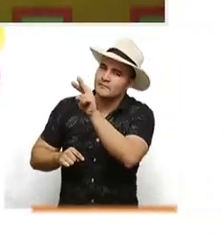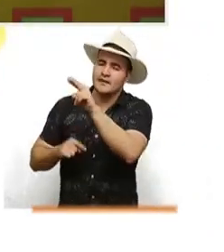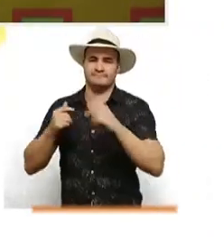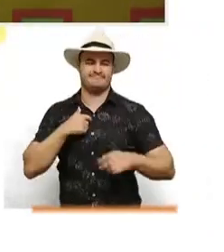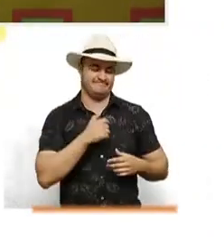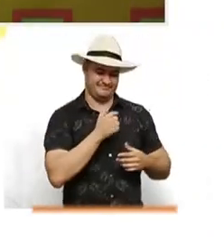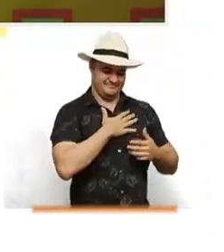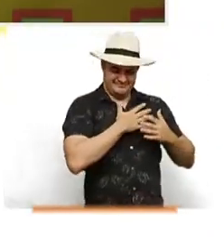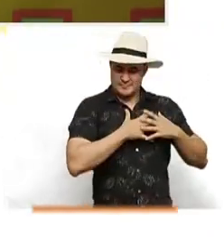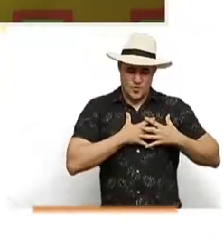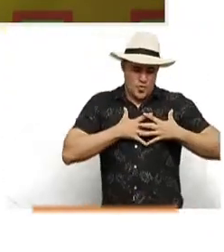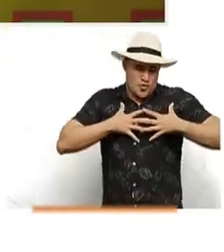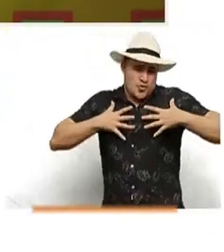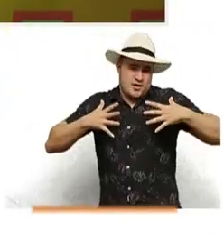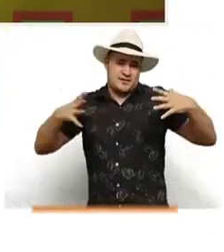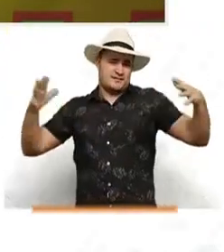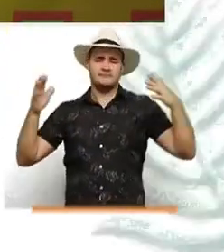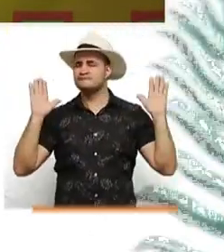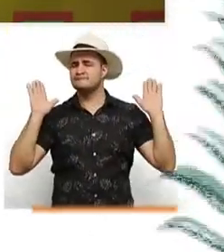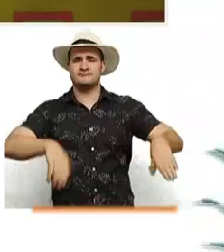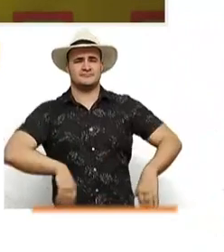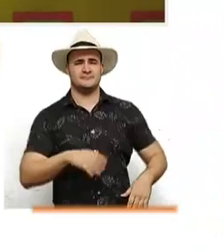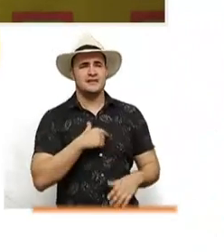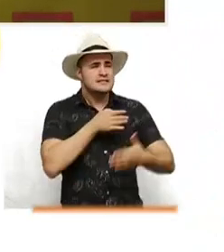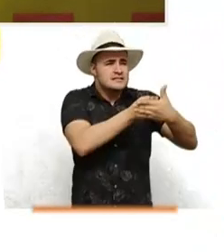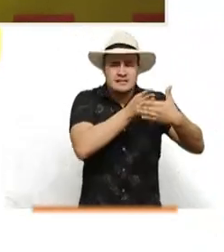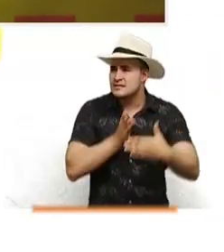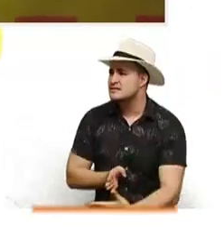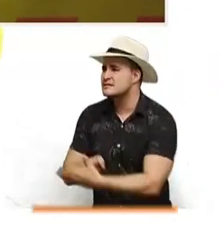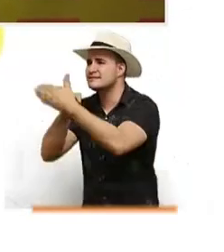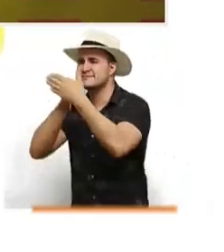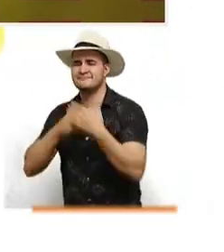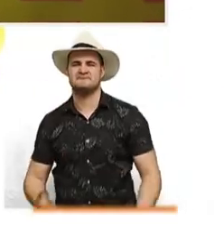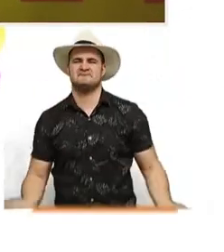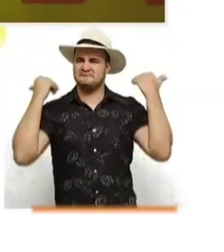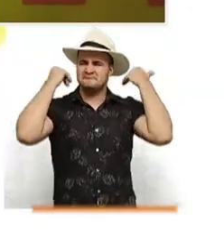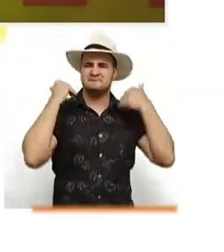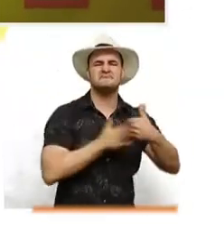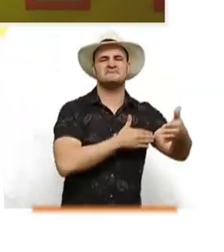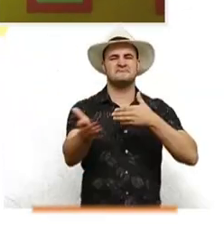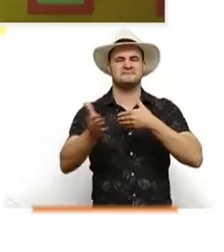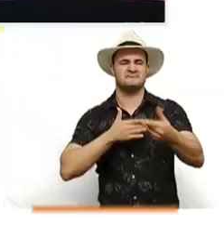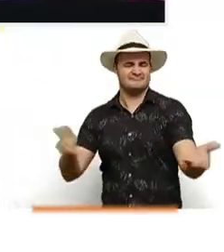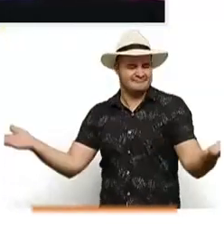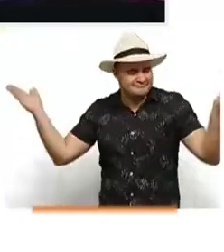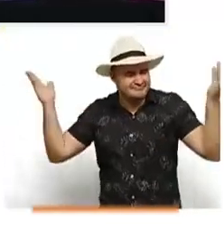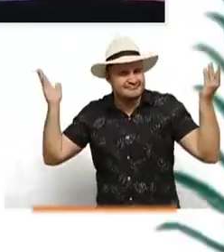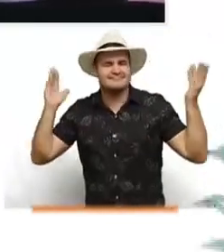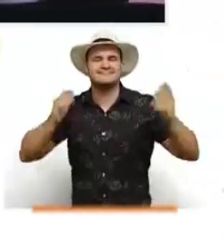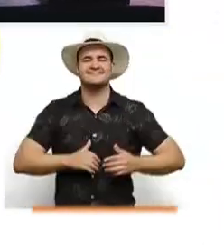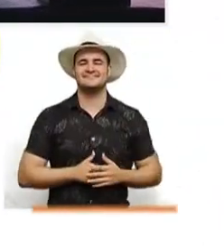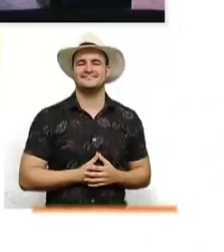es gigante, no me importa la barrera que me pongan por delante.